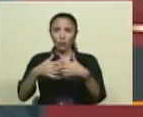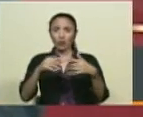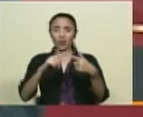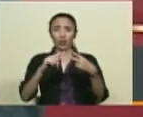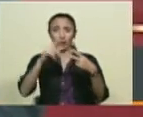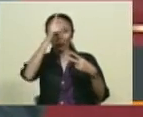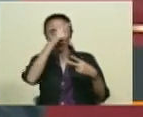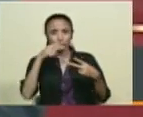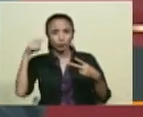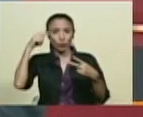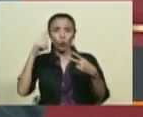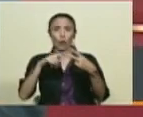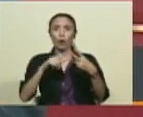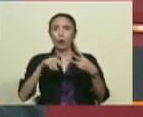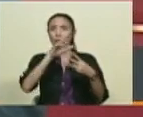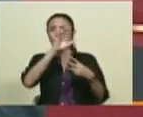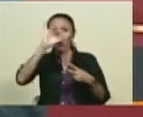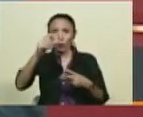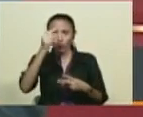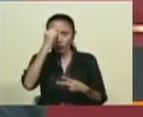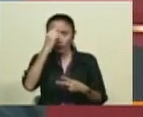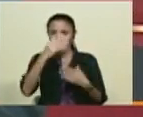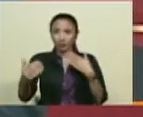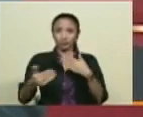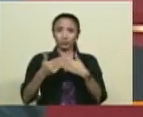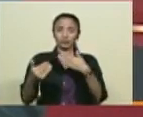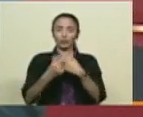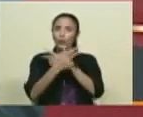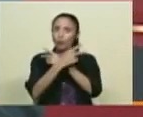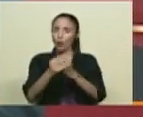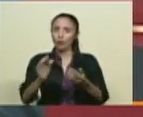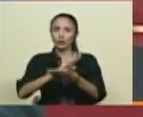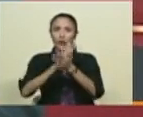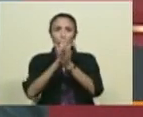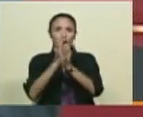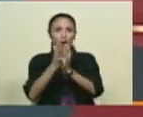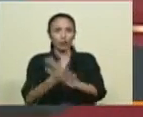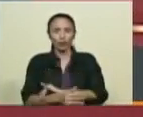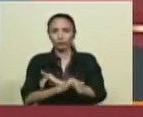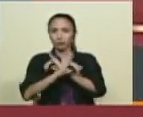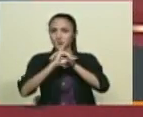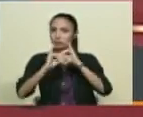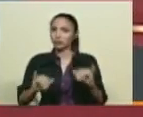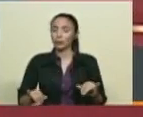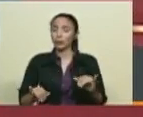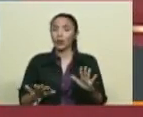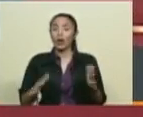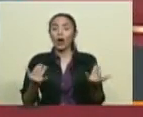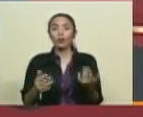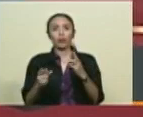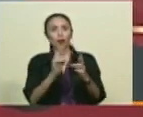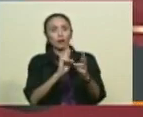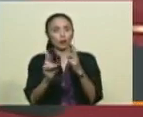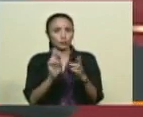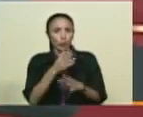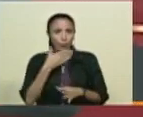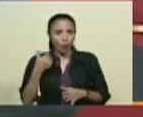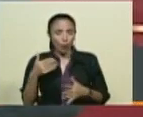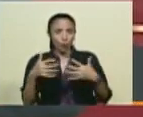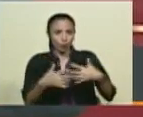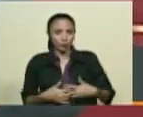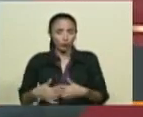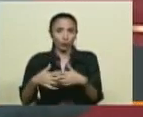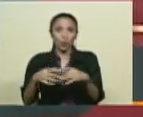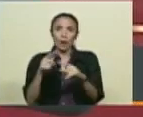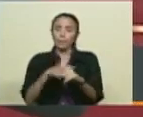Trump. Nadie bloquea a Venezuela. Nosotros queremos tener las mejores relaciones con Estados Unidos, pero si